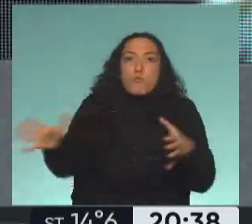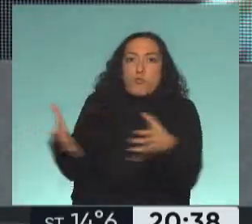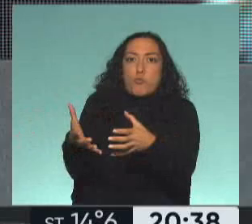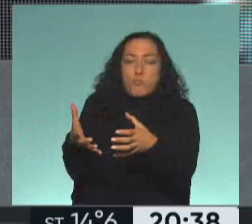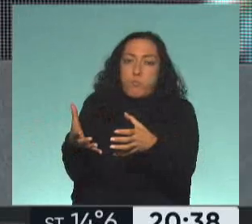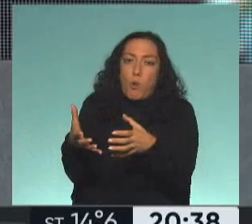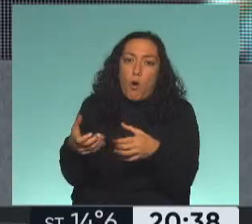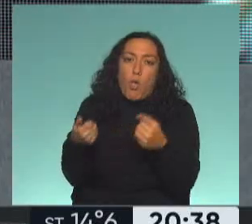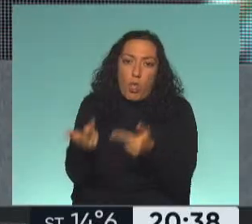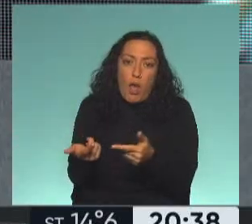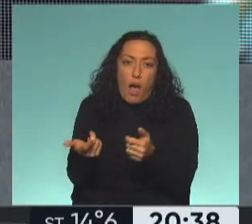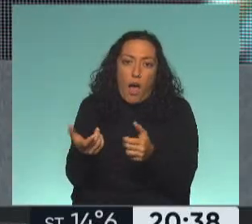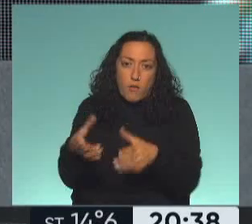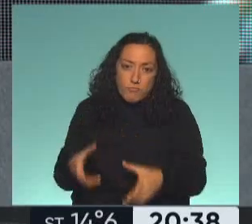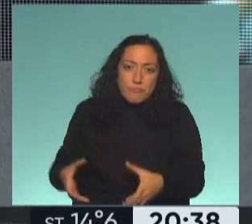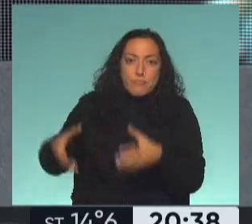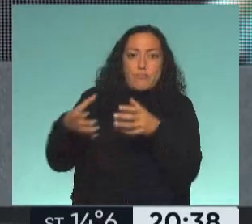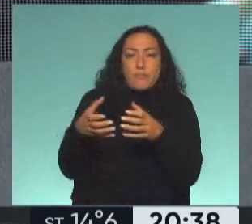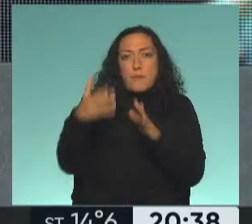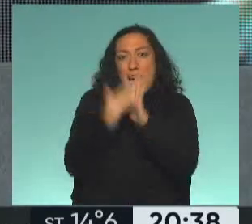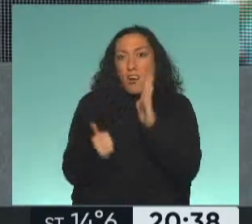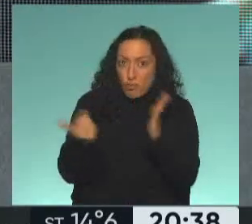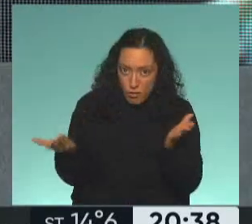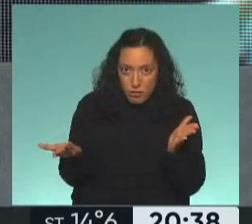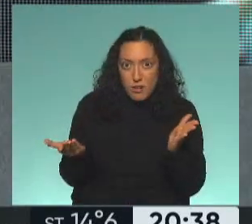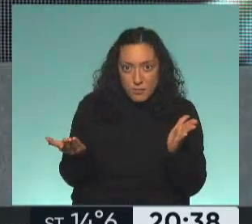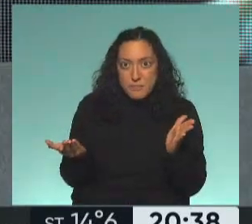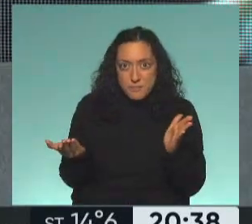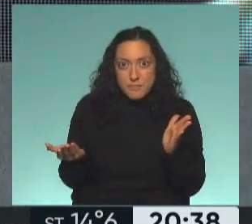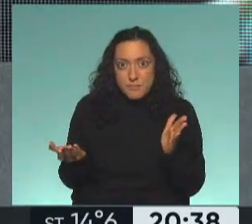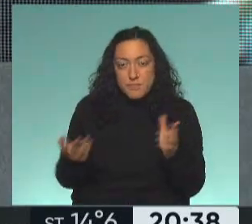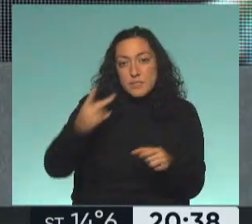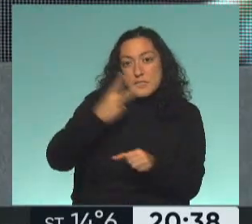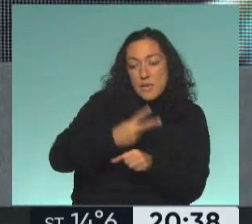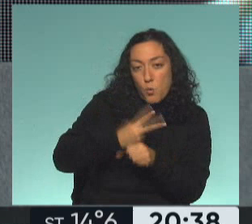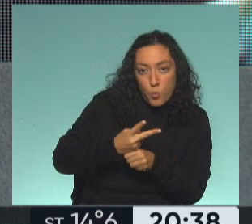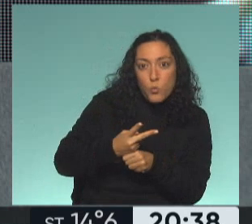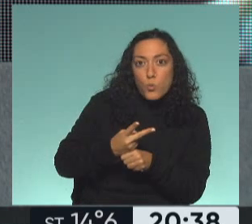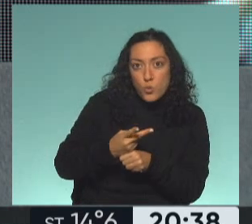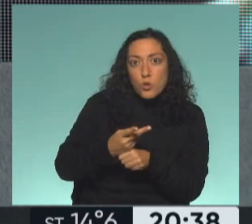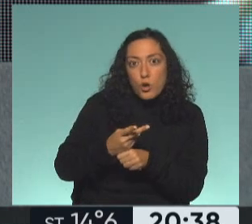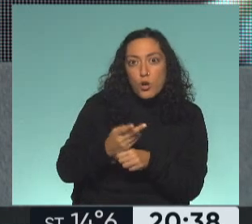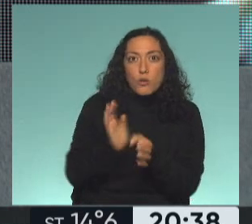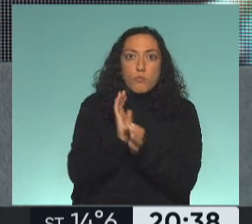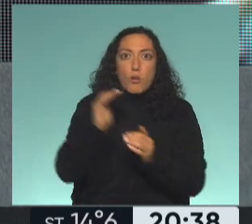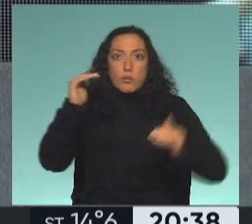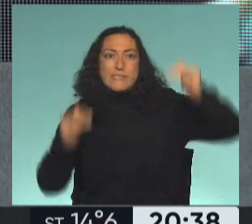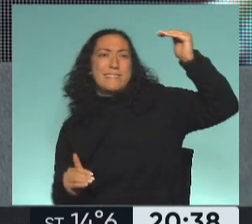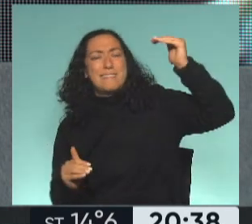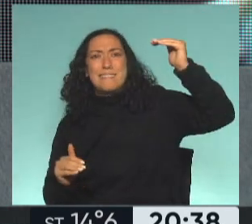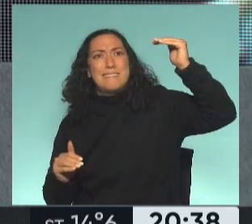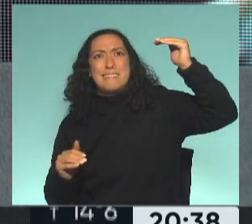masa, primero, pasar a la formalidad, y segundo, ponerse más cerca de en esa ya